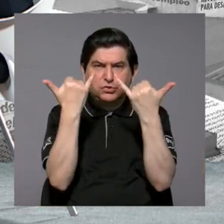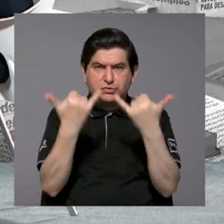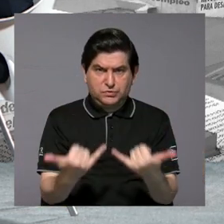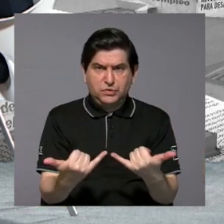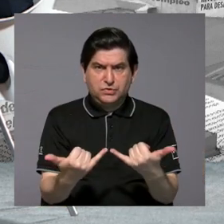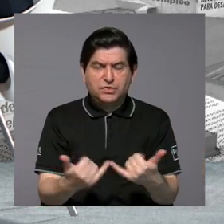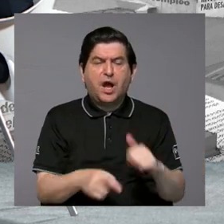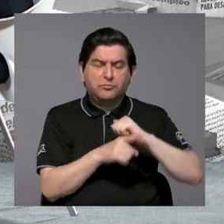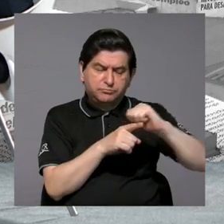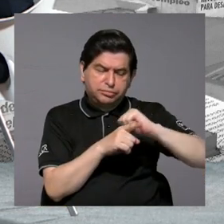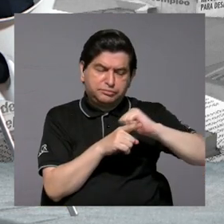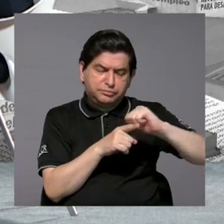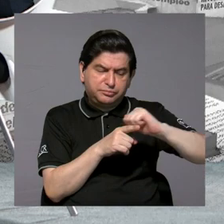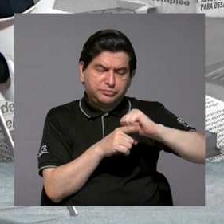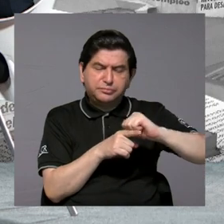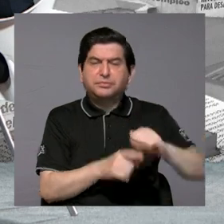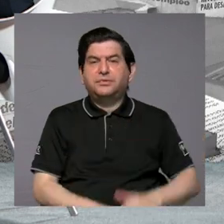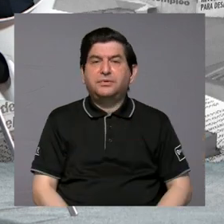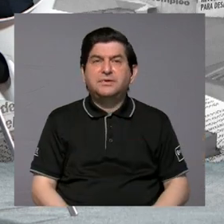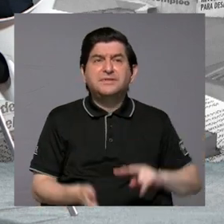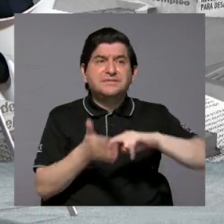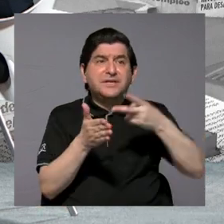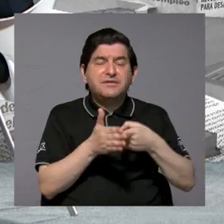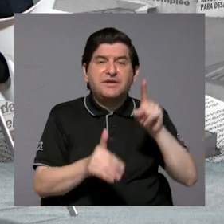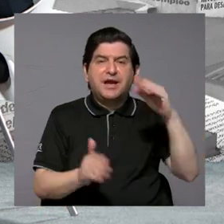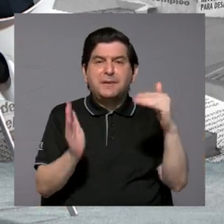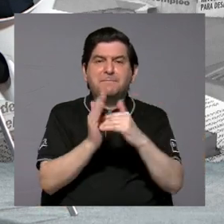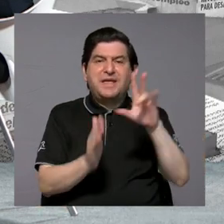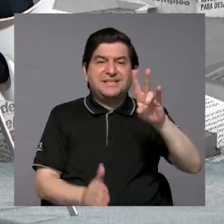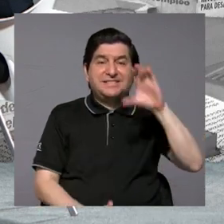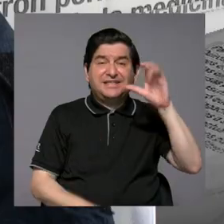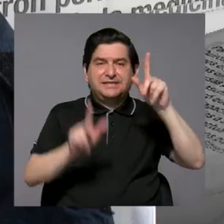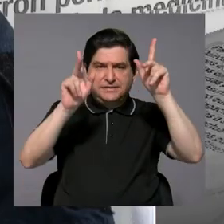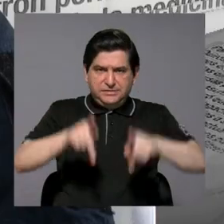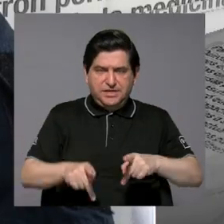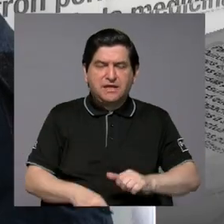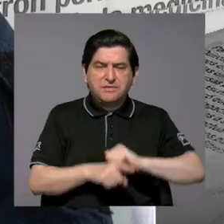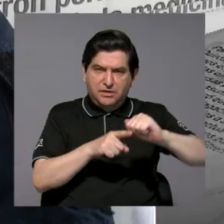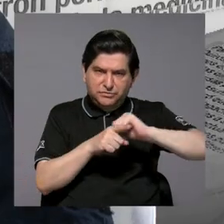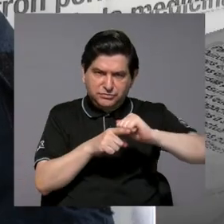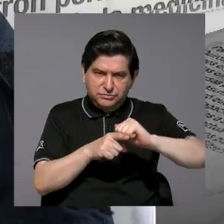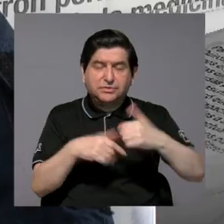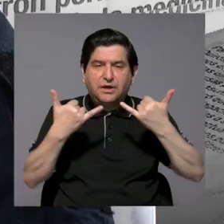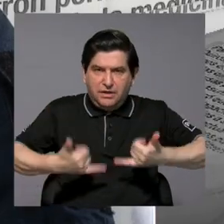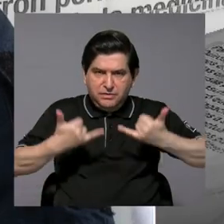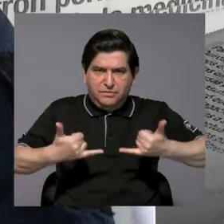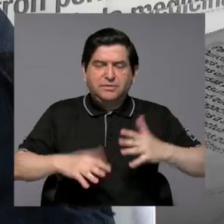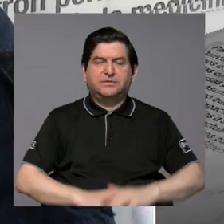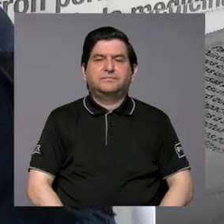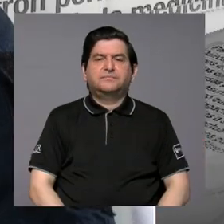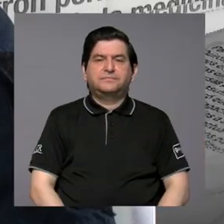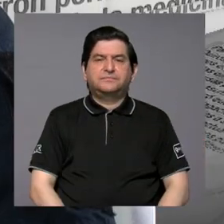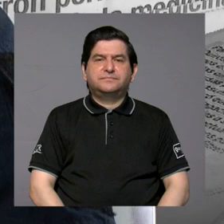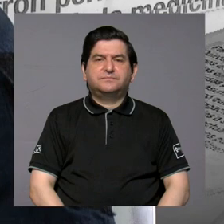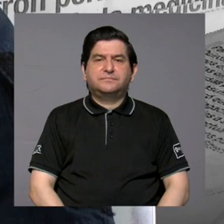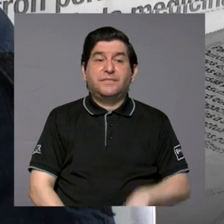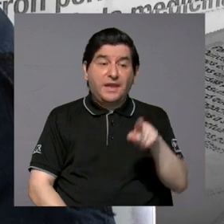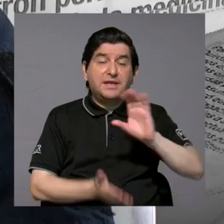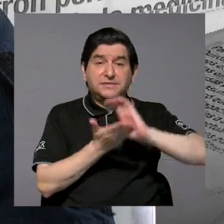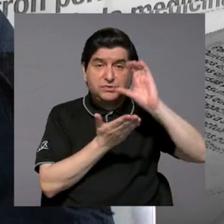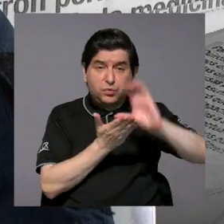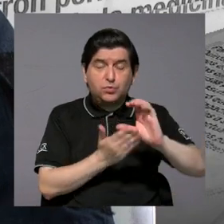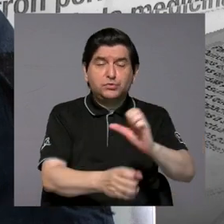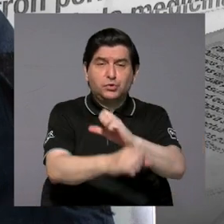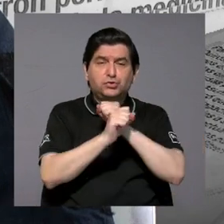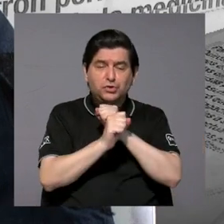este momento capacitando que equivale a más de 1700 personas que se están capacitando en este momento con lo que es el curso de